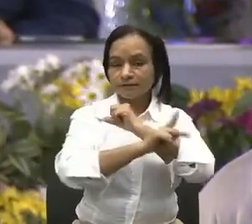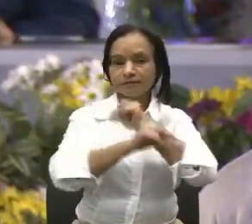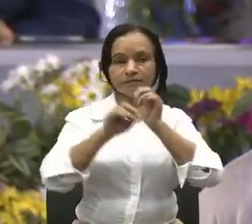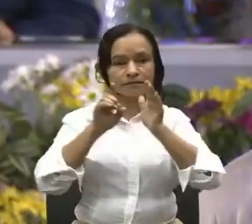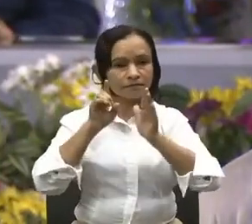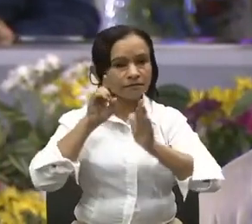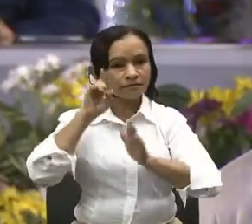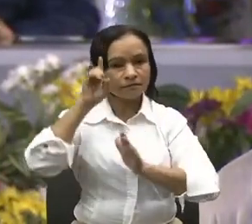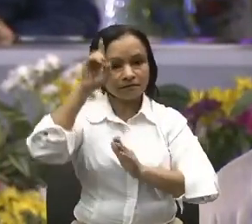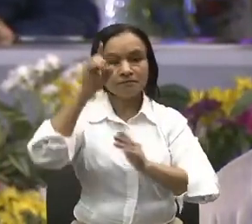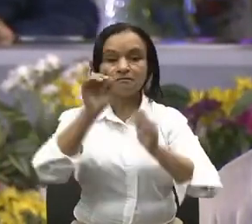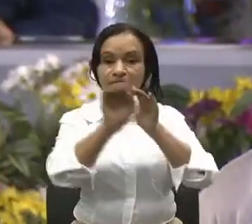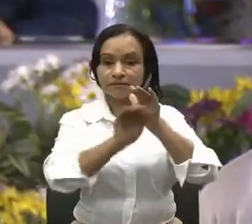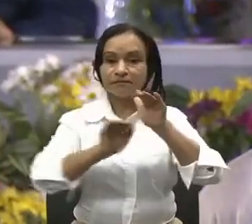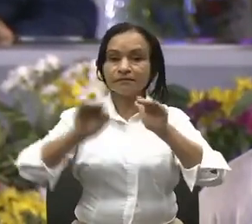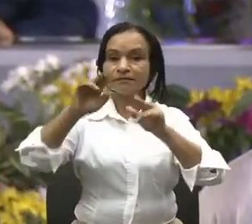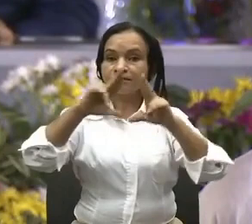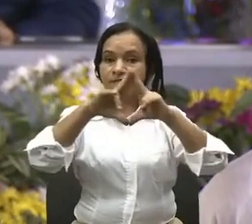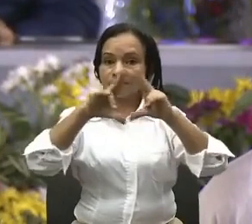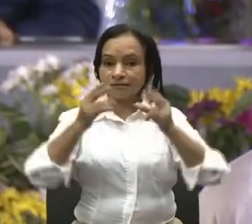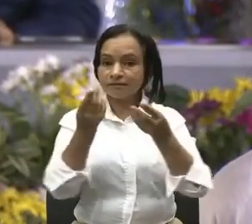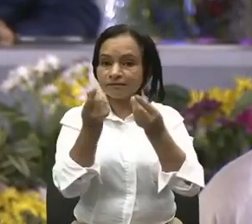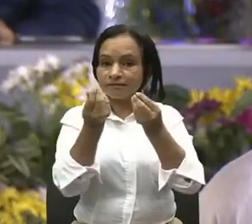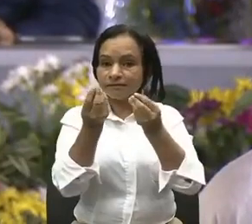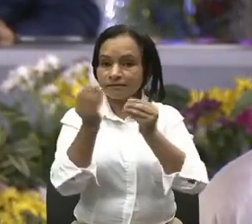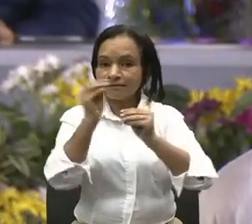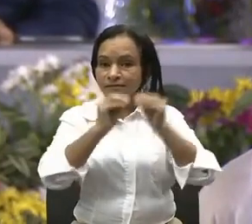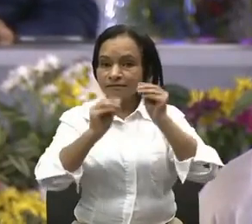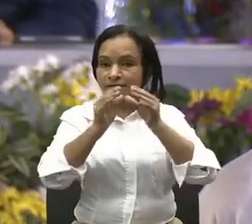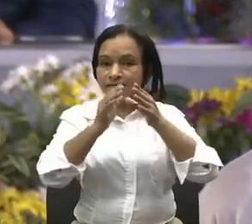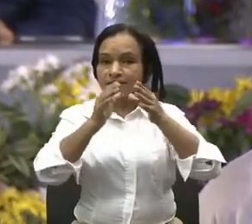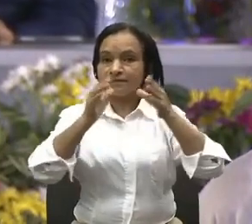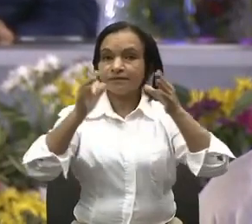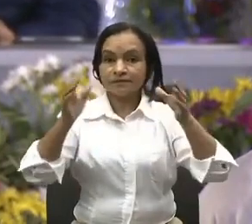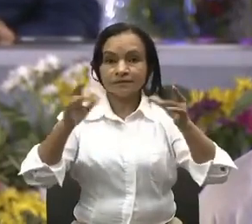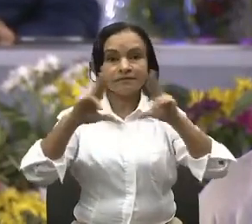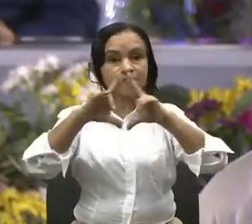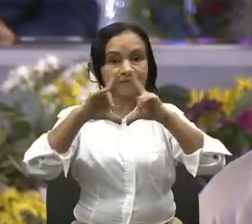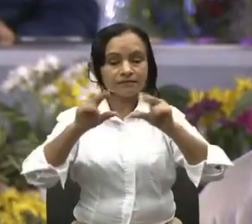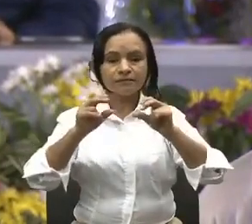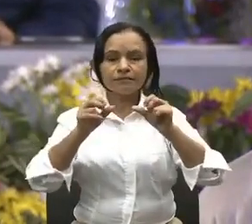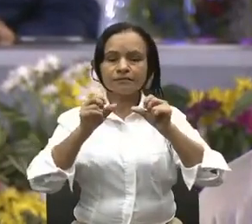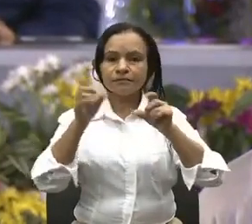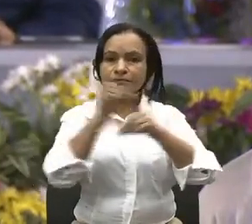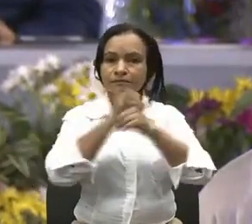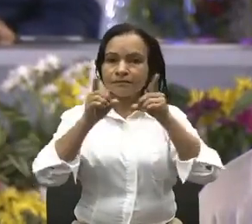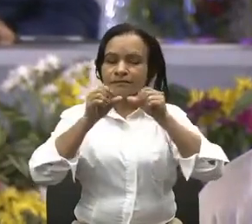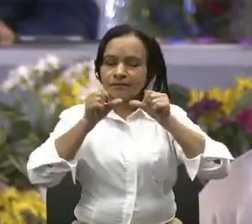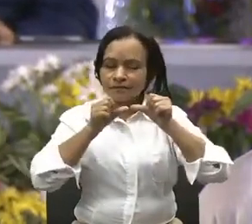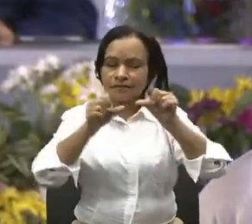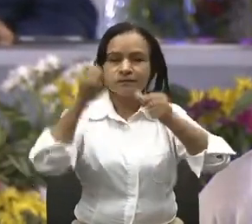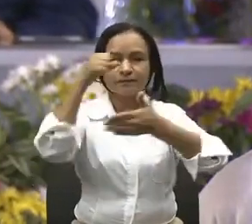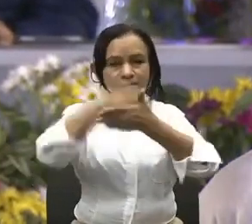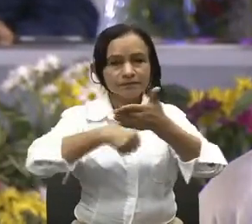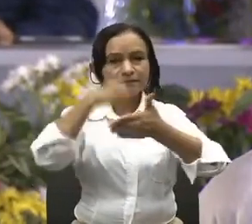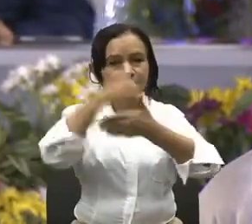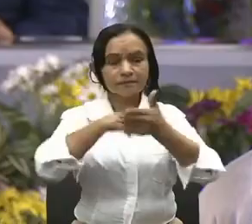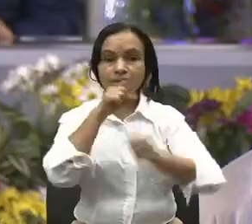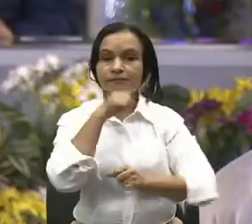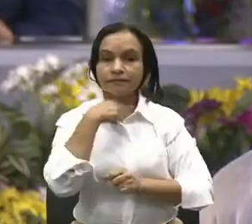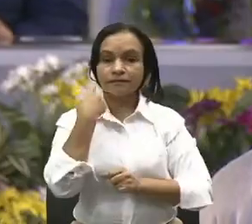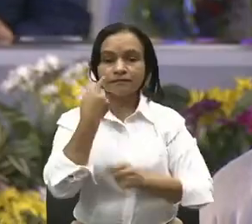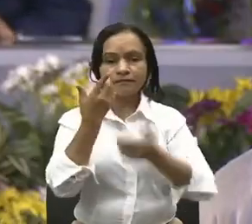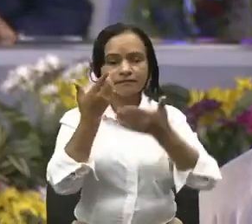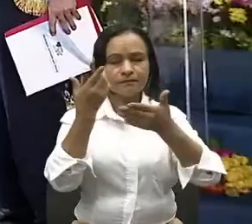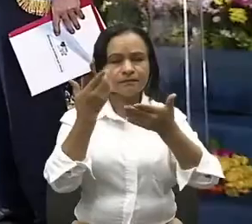avanzando en su crecimiento económico, que hay que seguir luchando lógicamente. Y nuestra